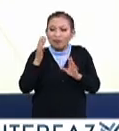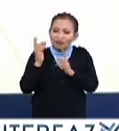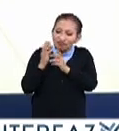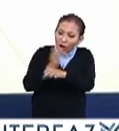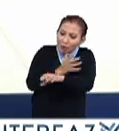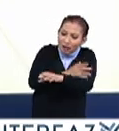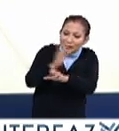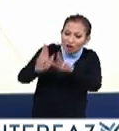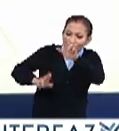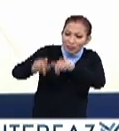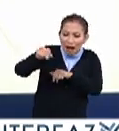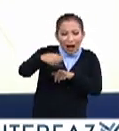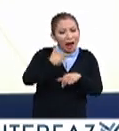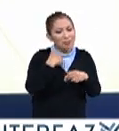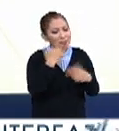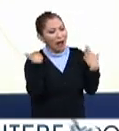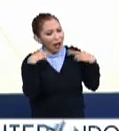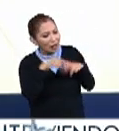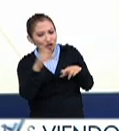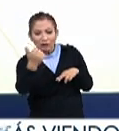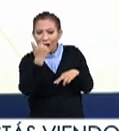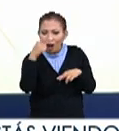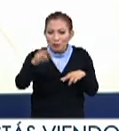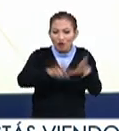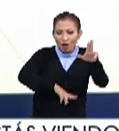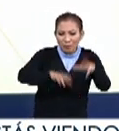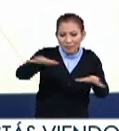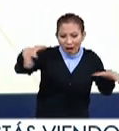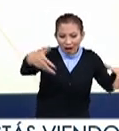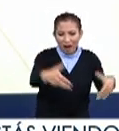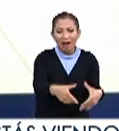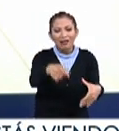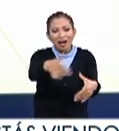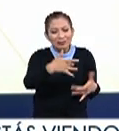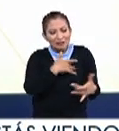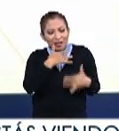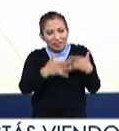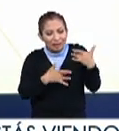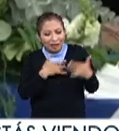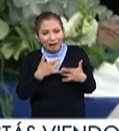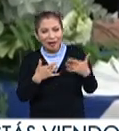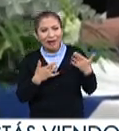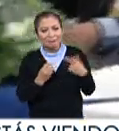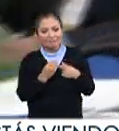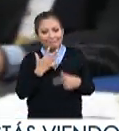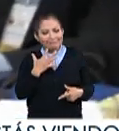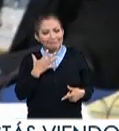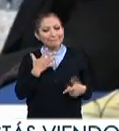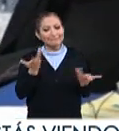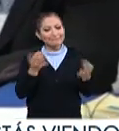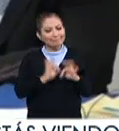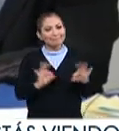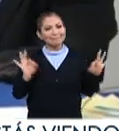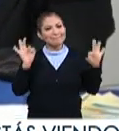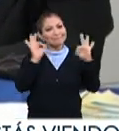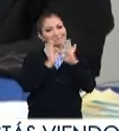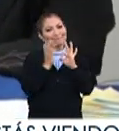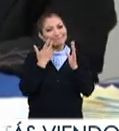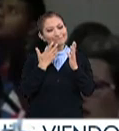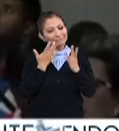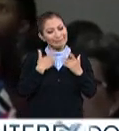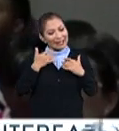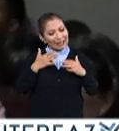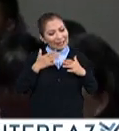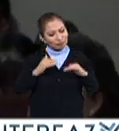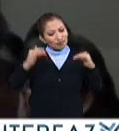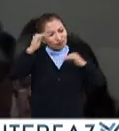tus compañeros normalistas, con profesores, con alumnos normalistas, que te hacen sentir la importancia y la relevancia